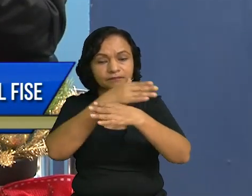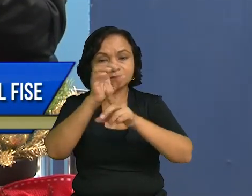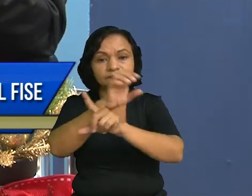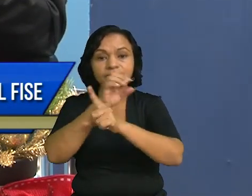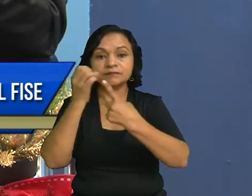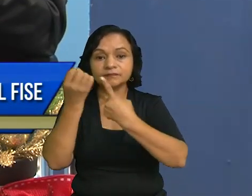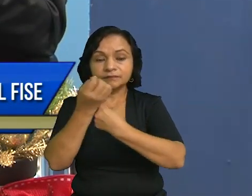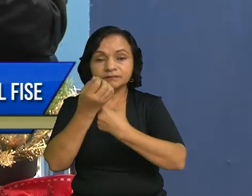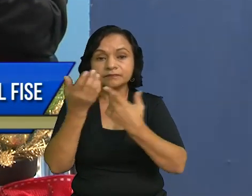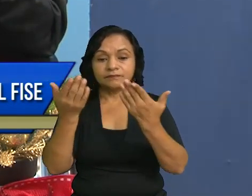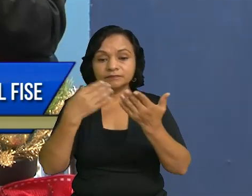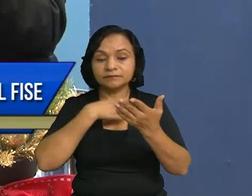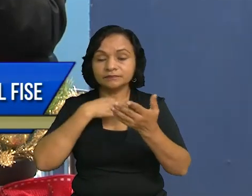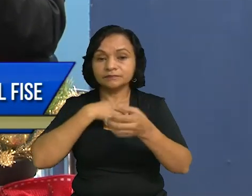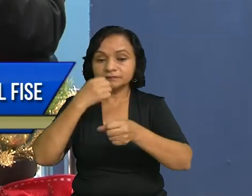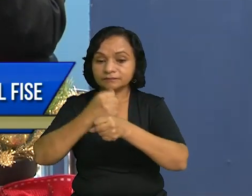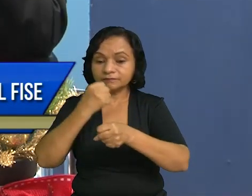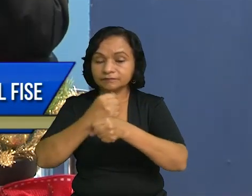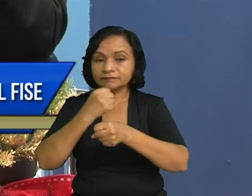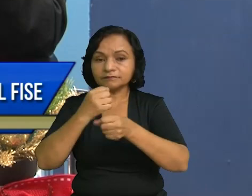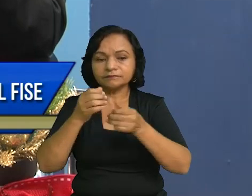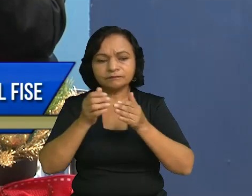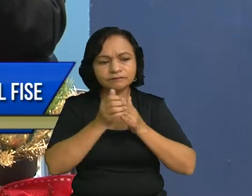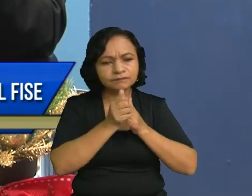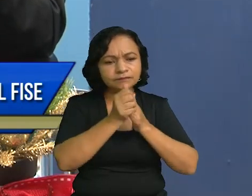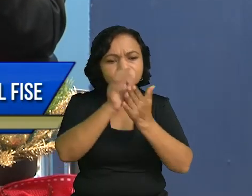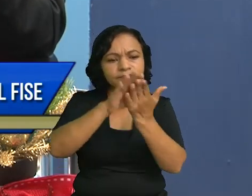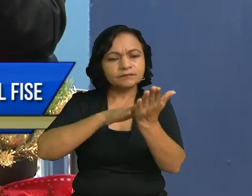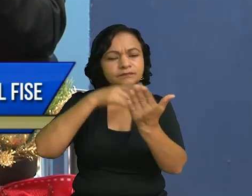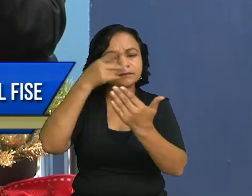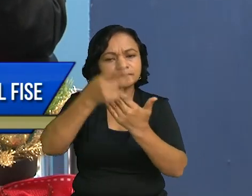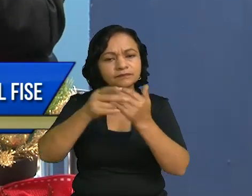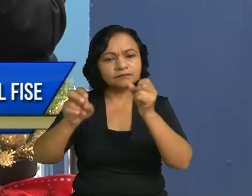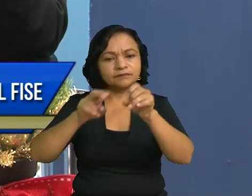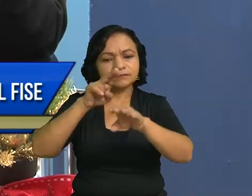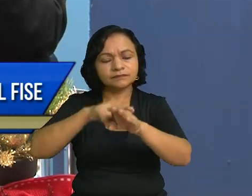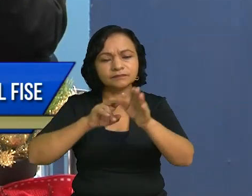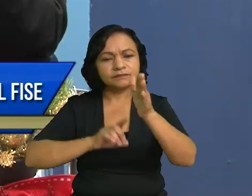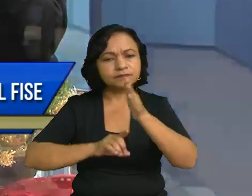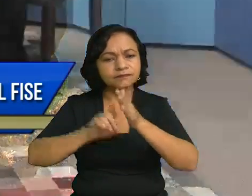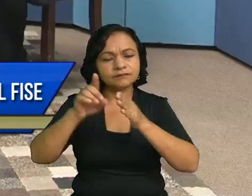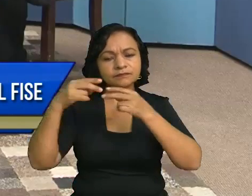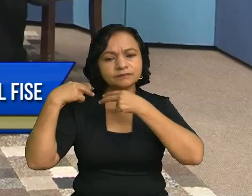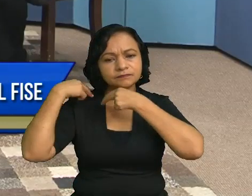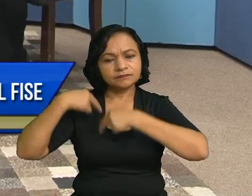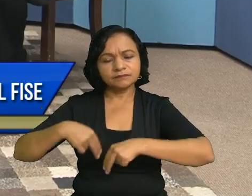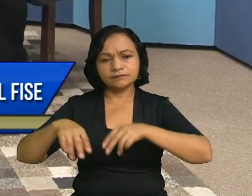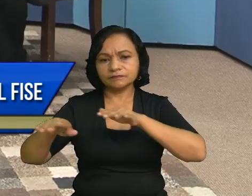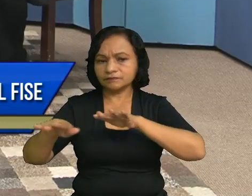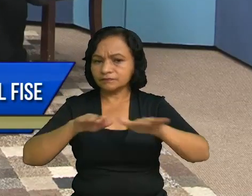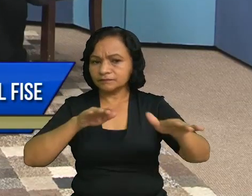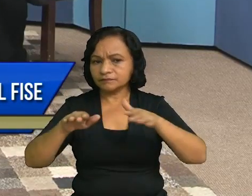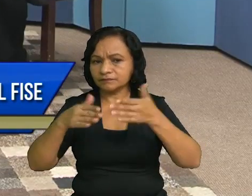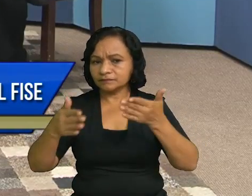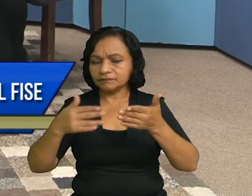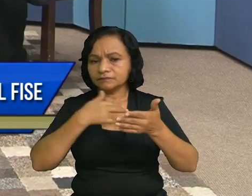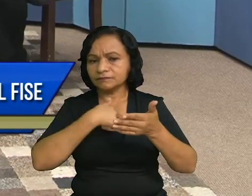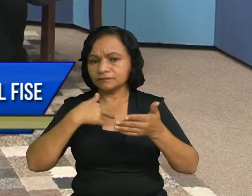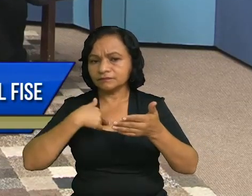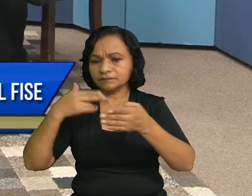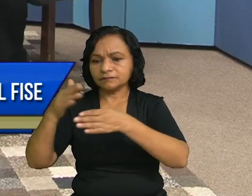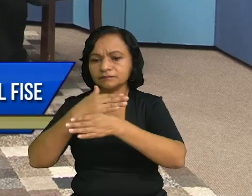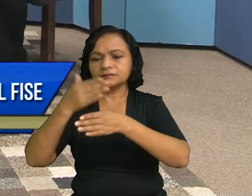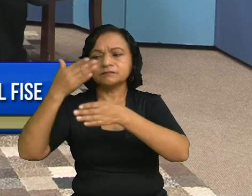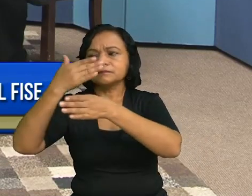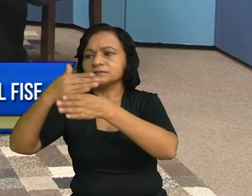lo suyo pero alineado al programa nacional de desarrollo humano no se puede estar haciendo acciones al